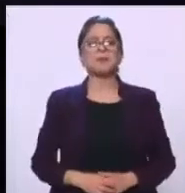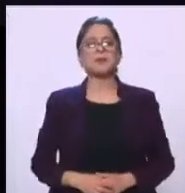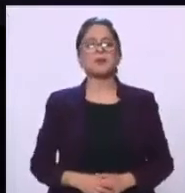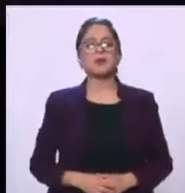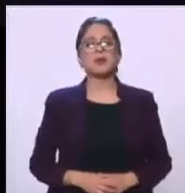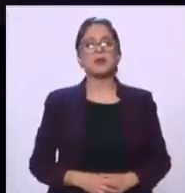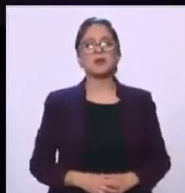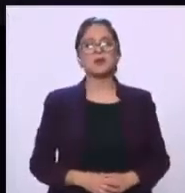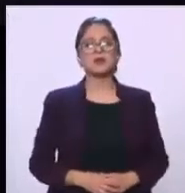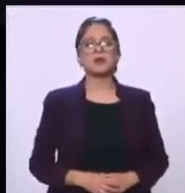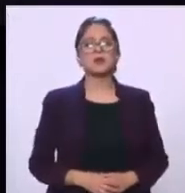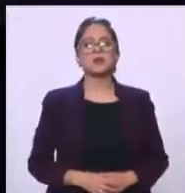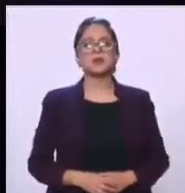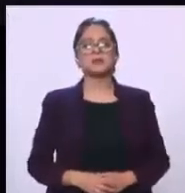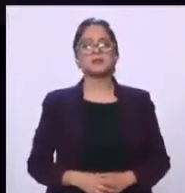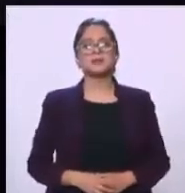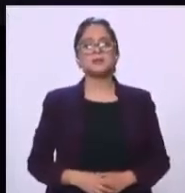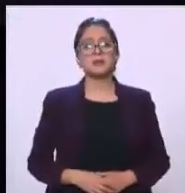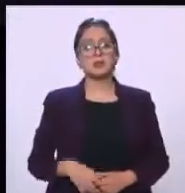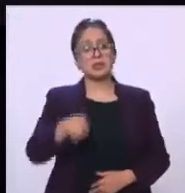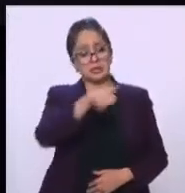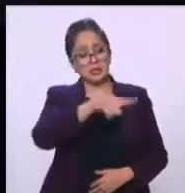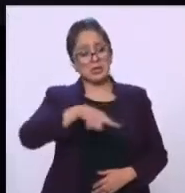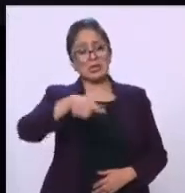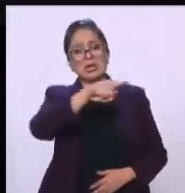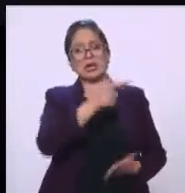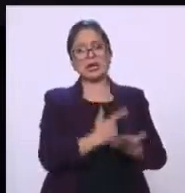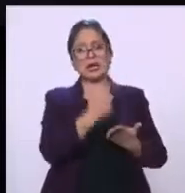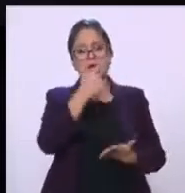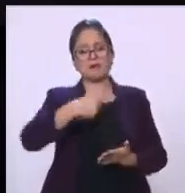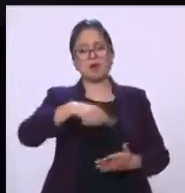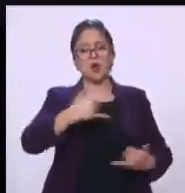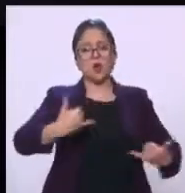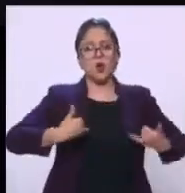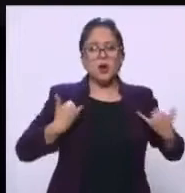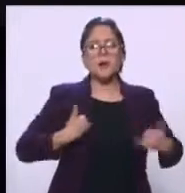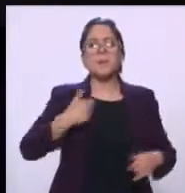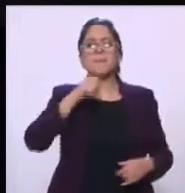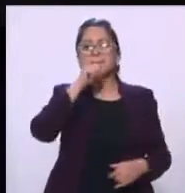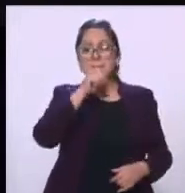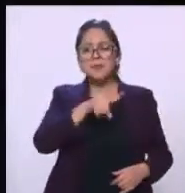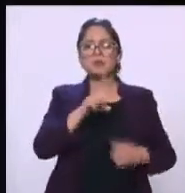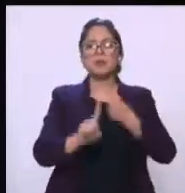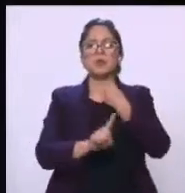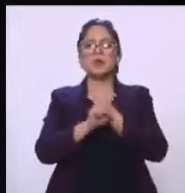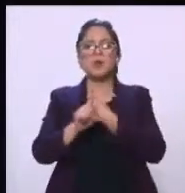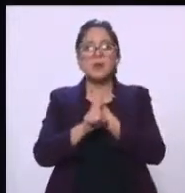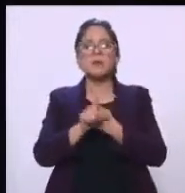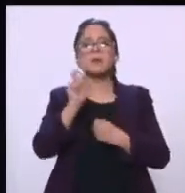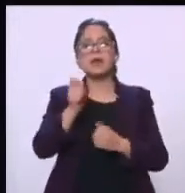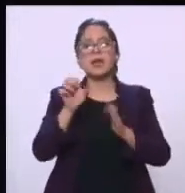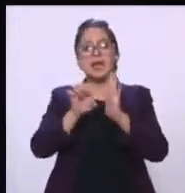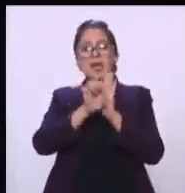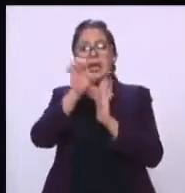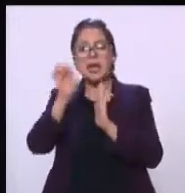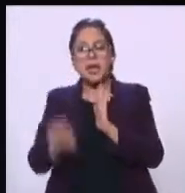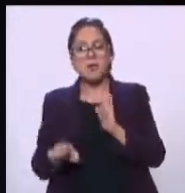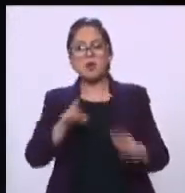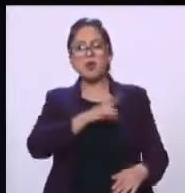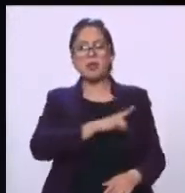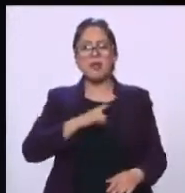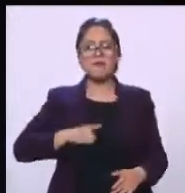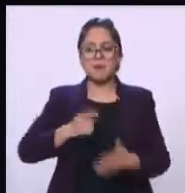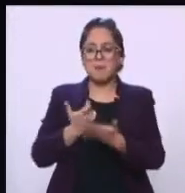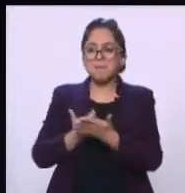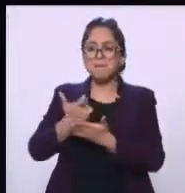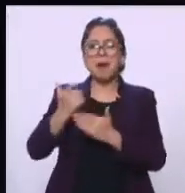digamos, afecta directamente a esos grupos, pero hay otros que también eventualmente les afecta. Por ejemplo, elevar el salario, sí, a ellos